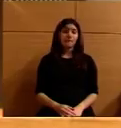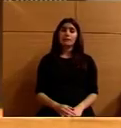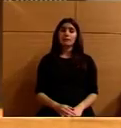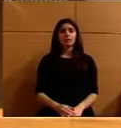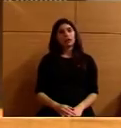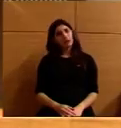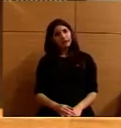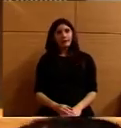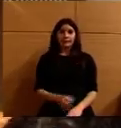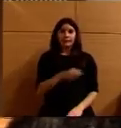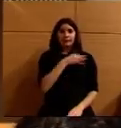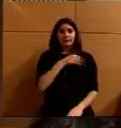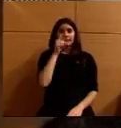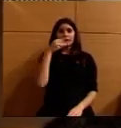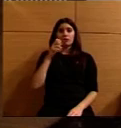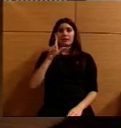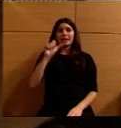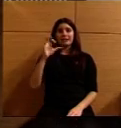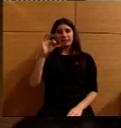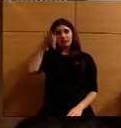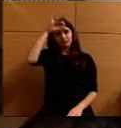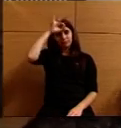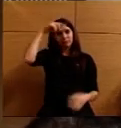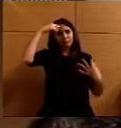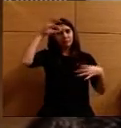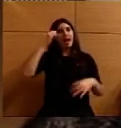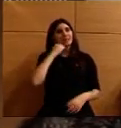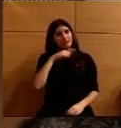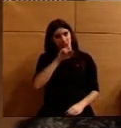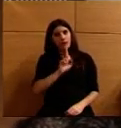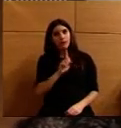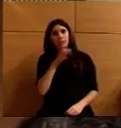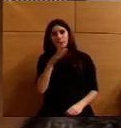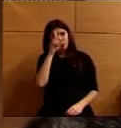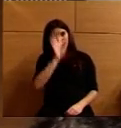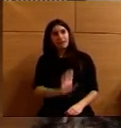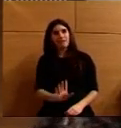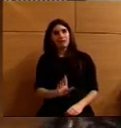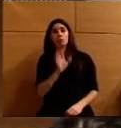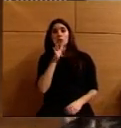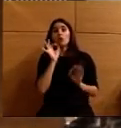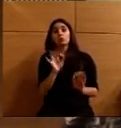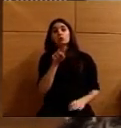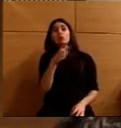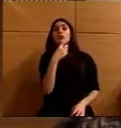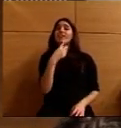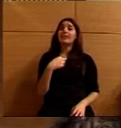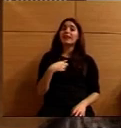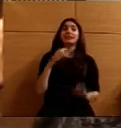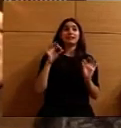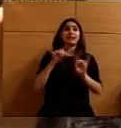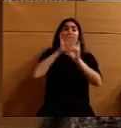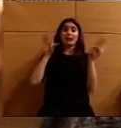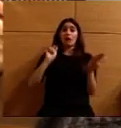Ay, señor Bielsa, qué atrevida es la ignorancia, ¿eh? Qué atrevida, porque que usted diga que, claro, que